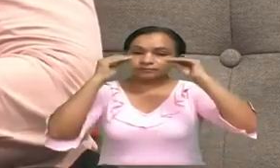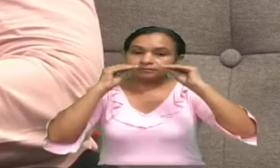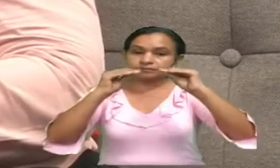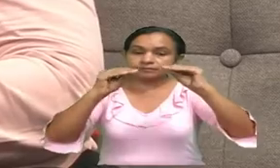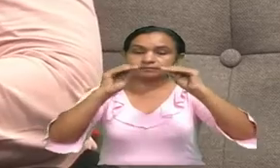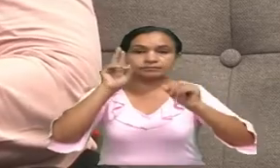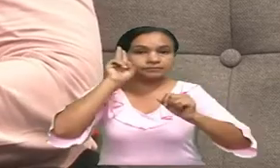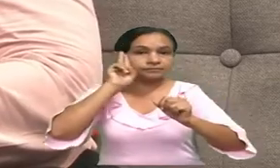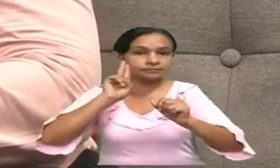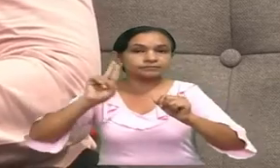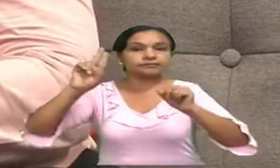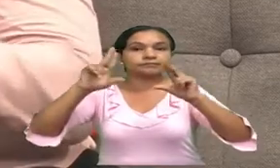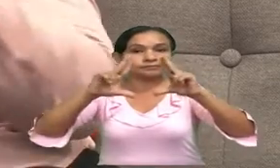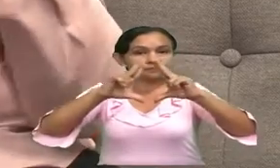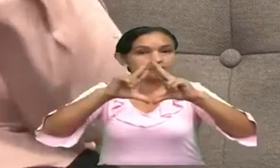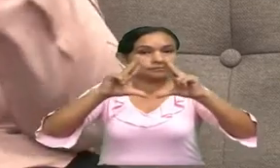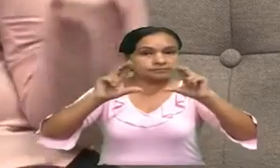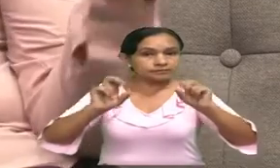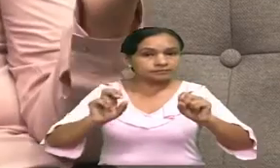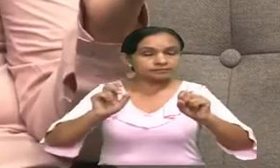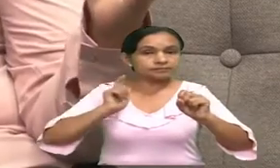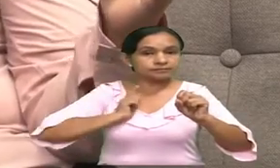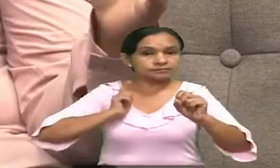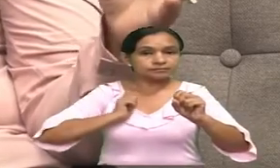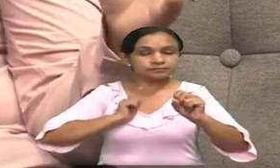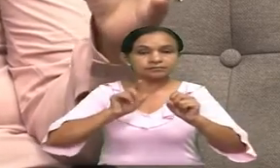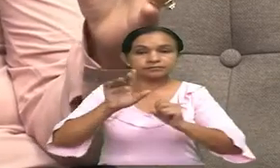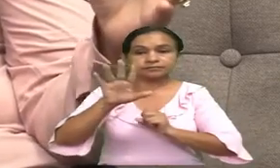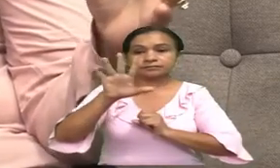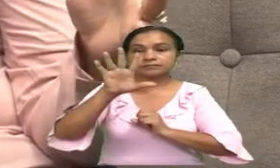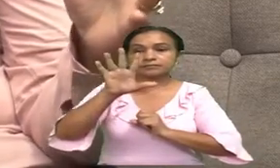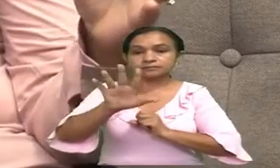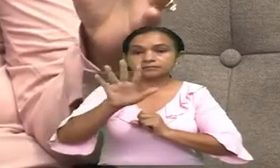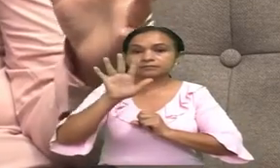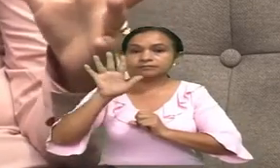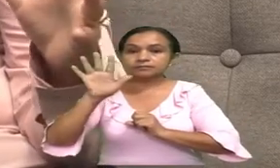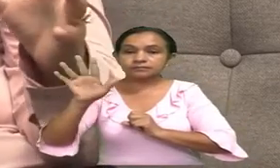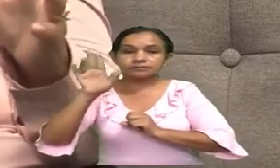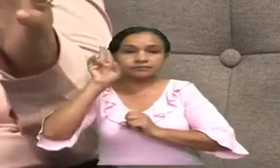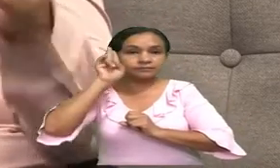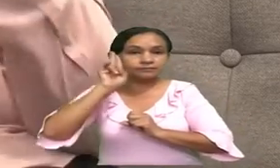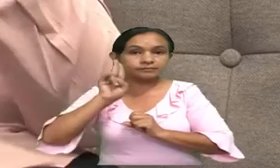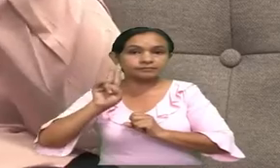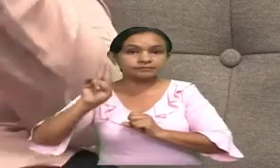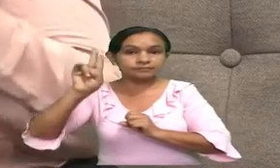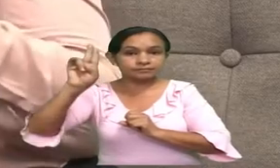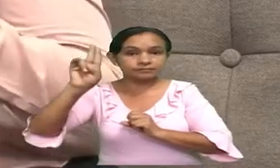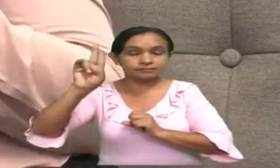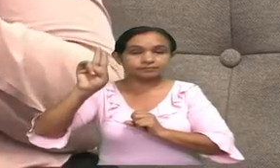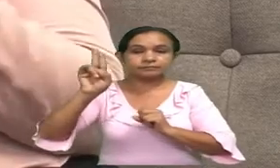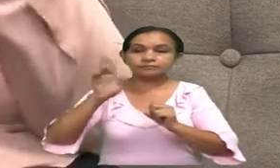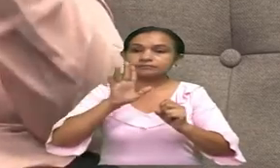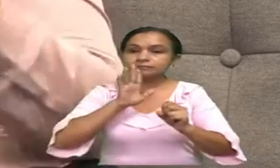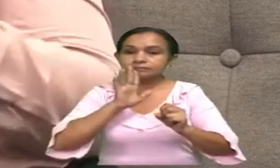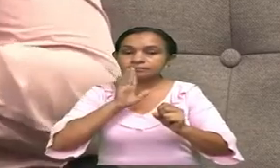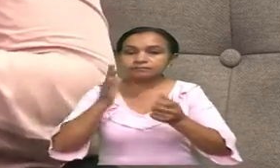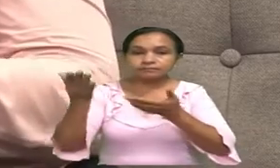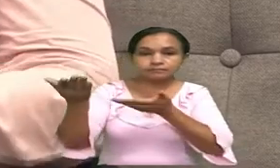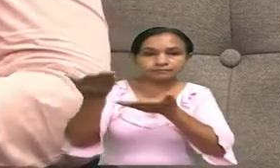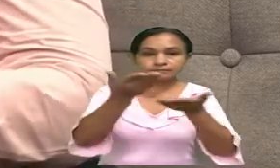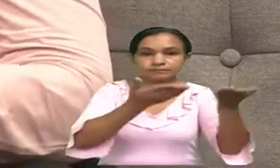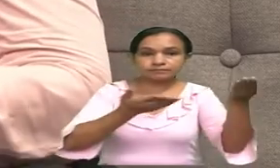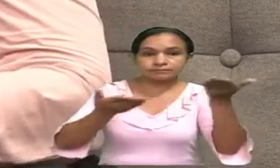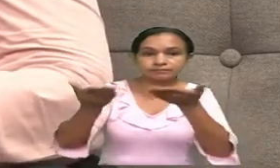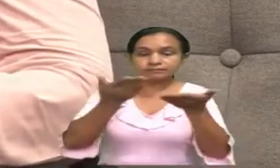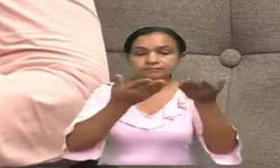superior nicaragüense. O sea que ahí vamos a estar las 55 universidades debatiendo y dialogando